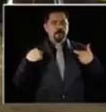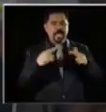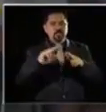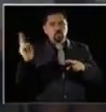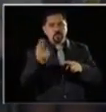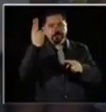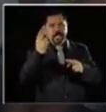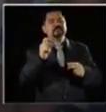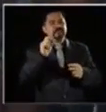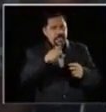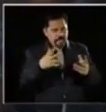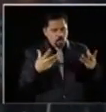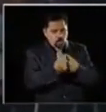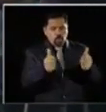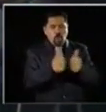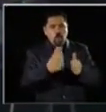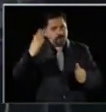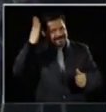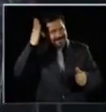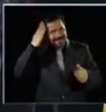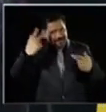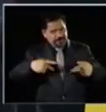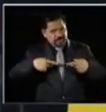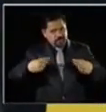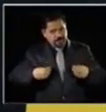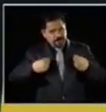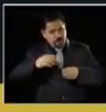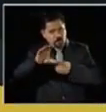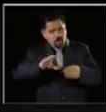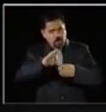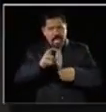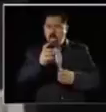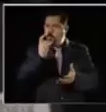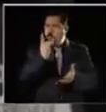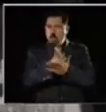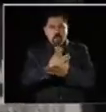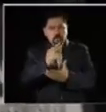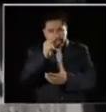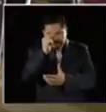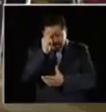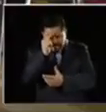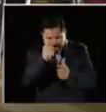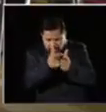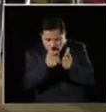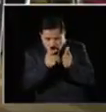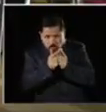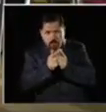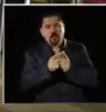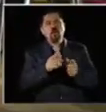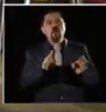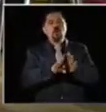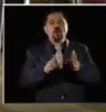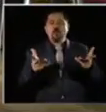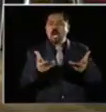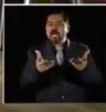representantes de los barrios, de sus ciudades. Y solamente así, con inteligencia, poder saber qué vamos a hacer en cada colonia